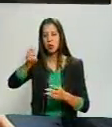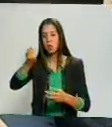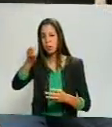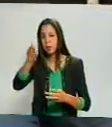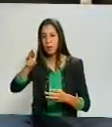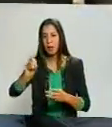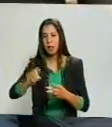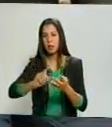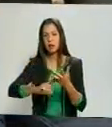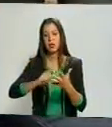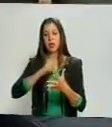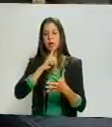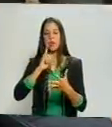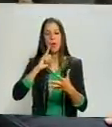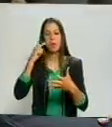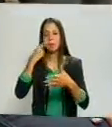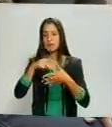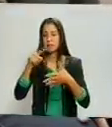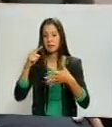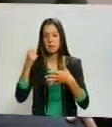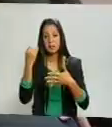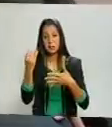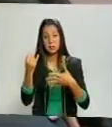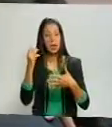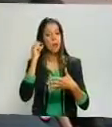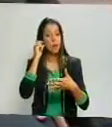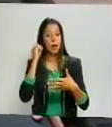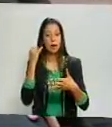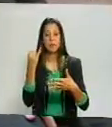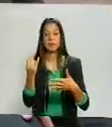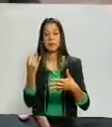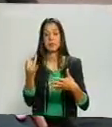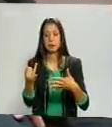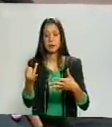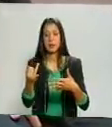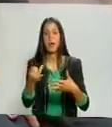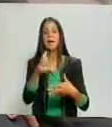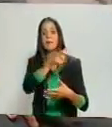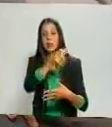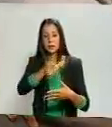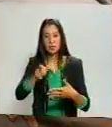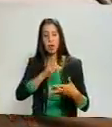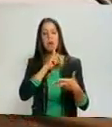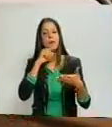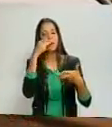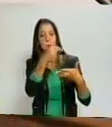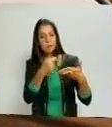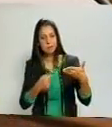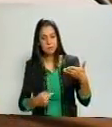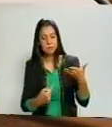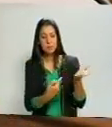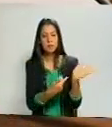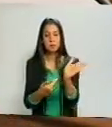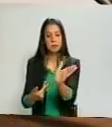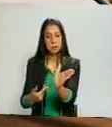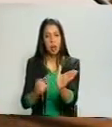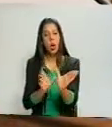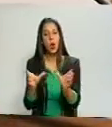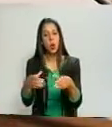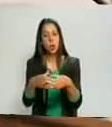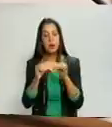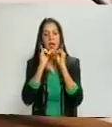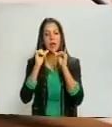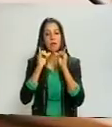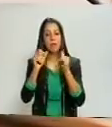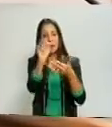Edinson Alvarado, Gerardo Barrera, Emma Eleonor Cecí y Jesús Farías, quienes deberán presentar a esta plenaria un informe sobre